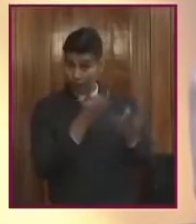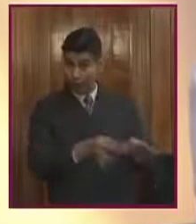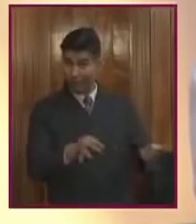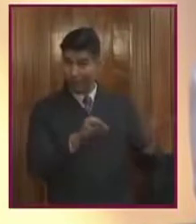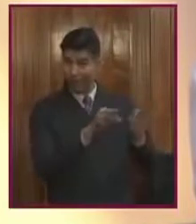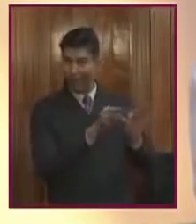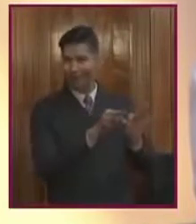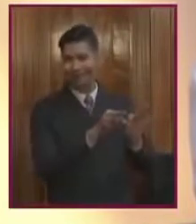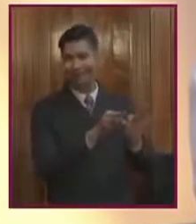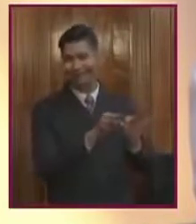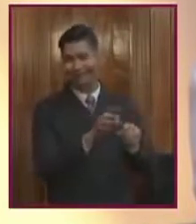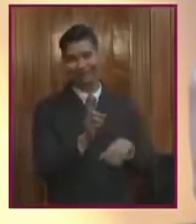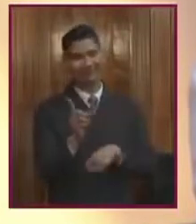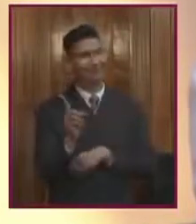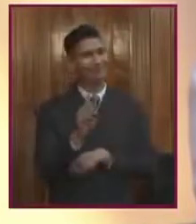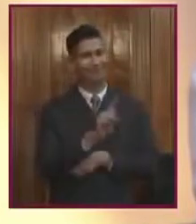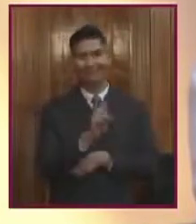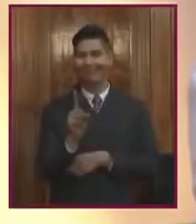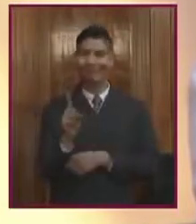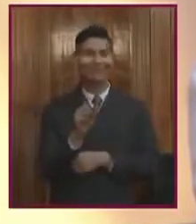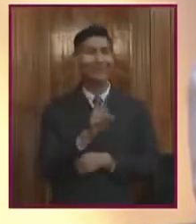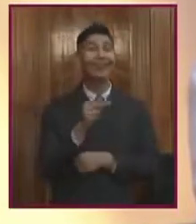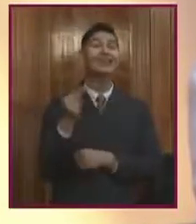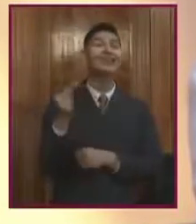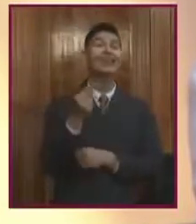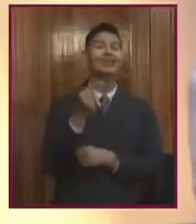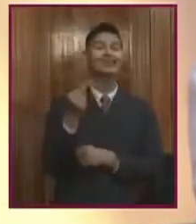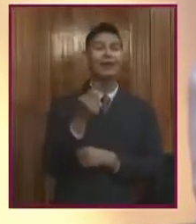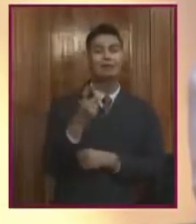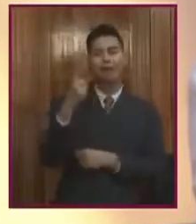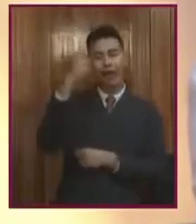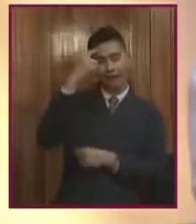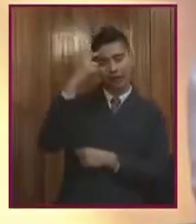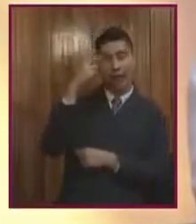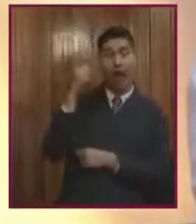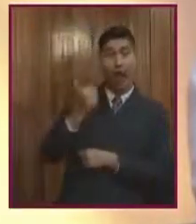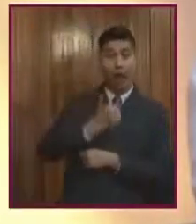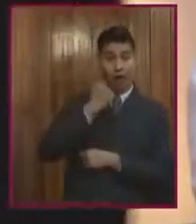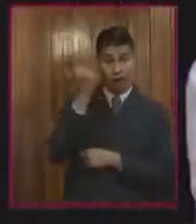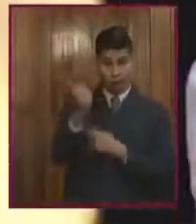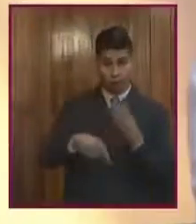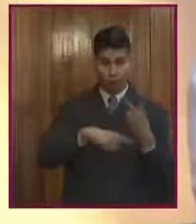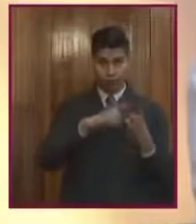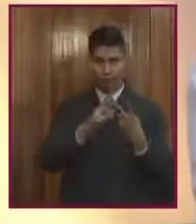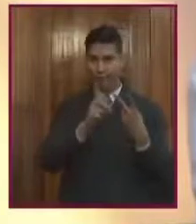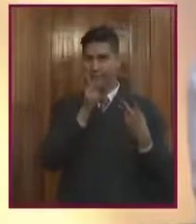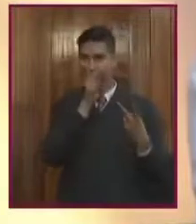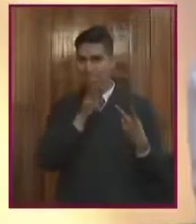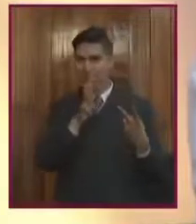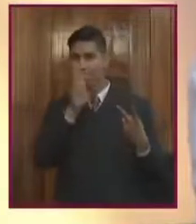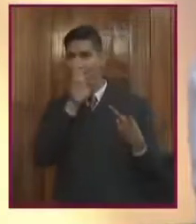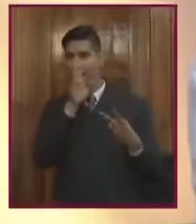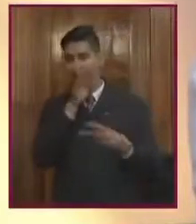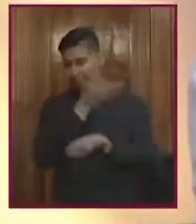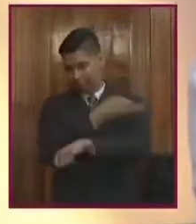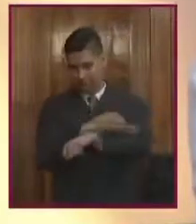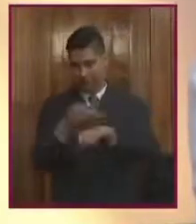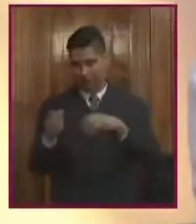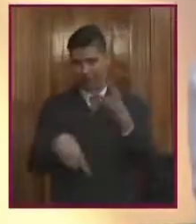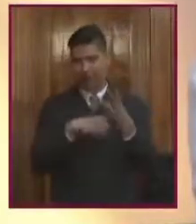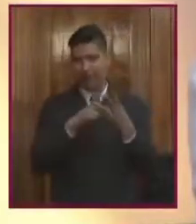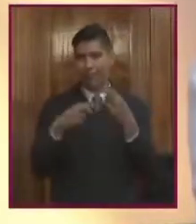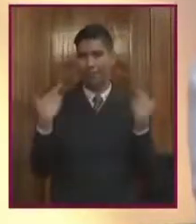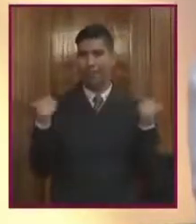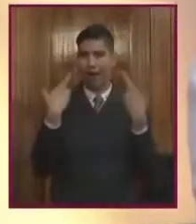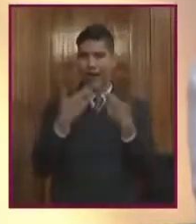la calificación sobre la evaluación evita que tanto alumnos padres de familia, docentes y actores